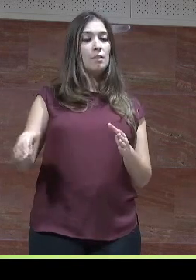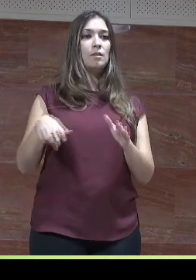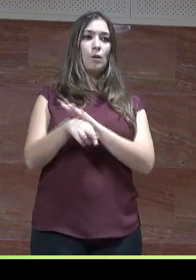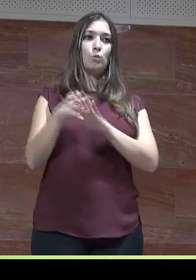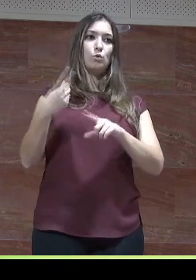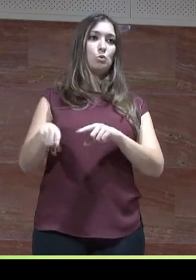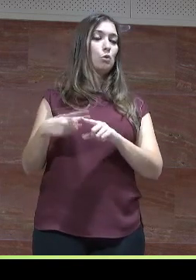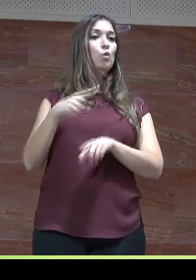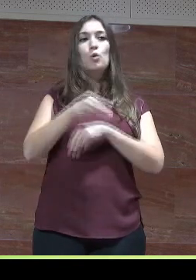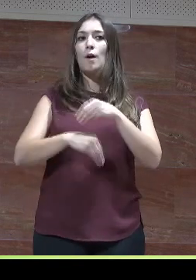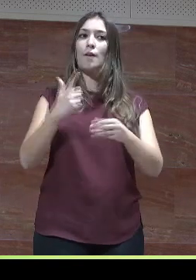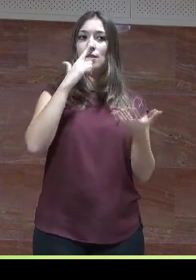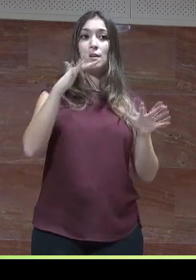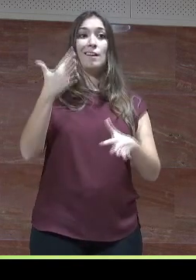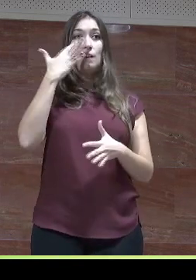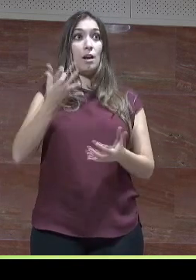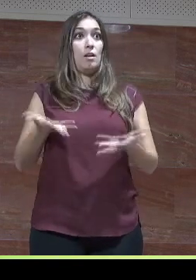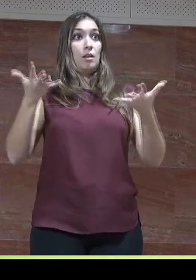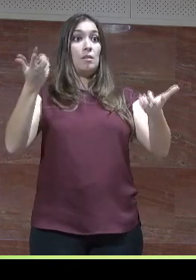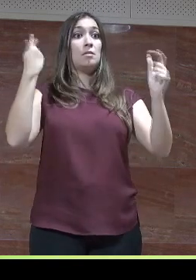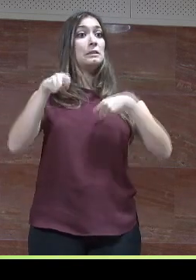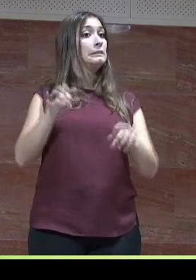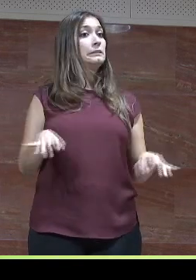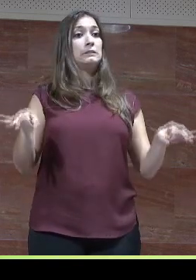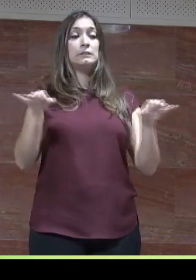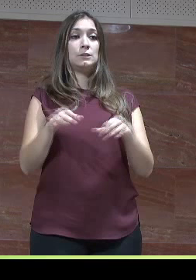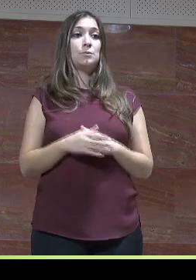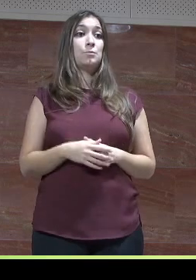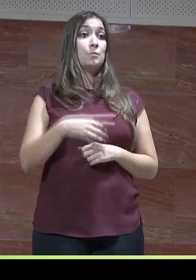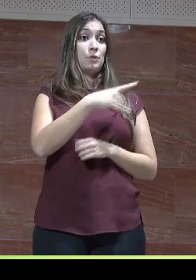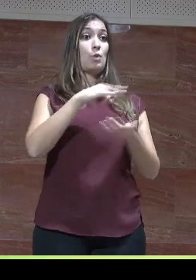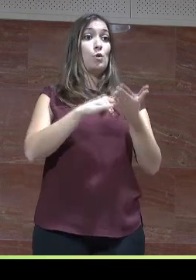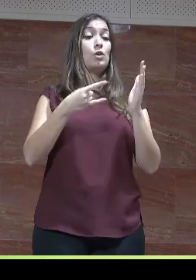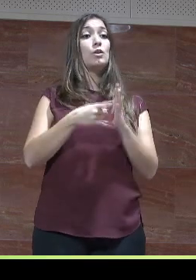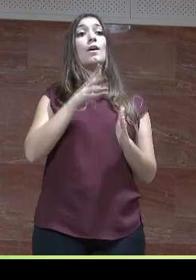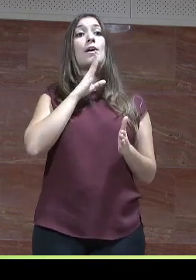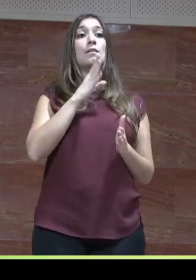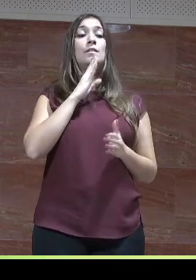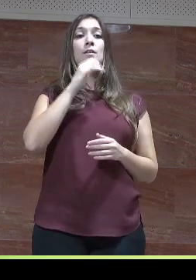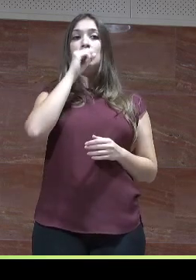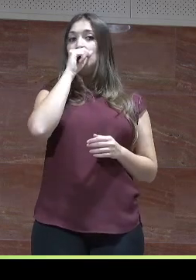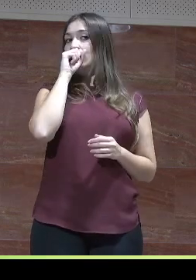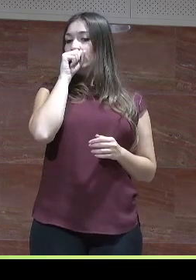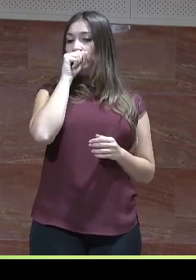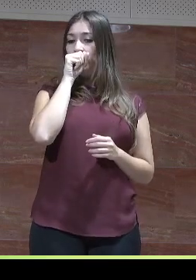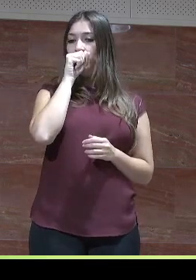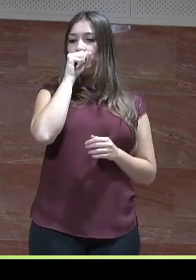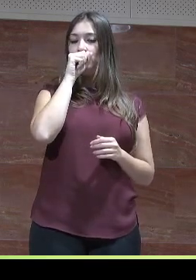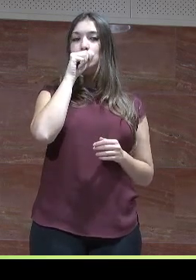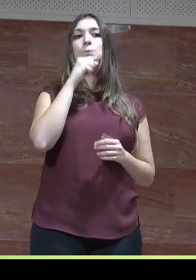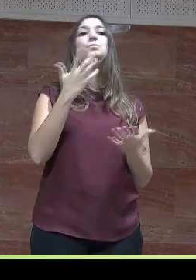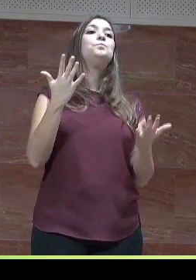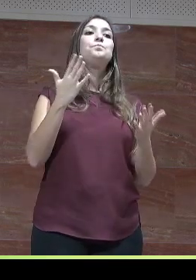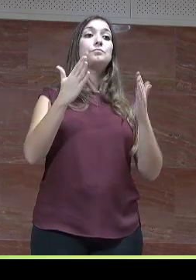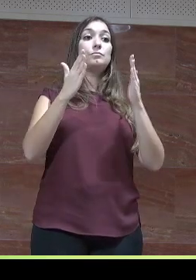recursos, y no se ponen al servicio de las personas. En este proyecto de Contigo en Casa nos dimos cuenta de que de un